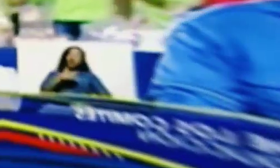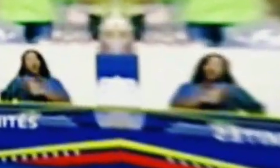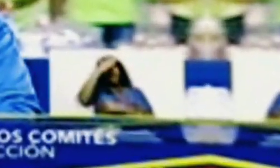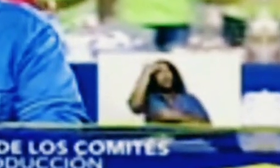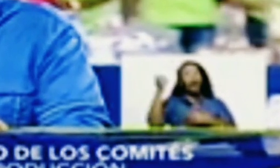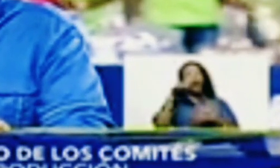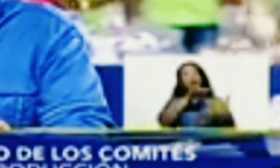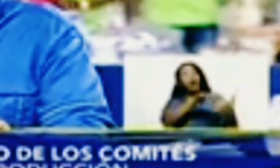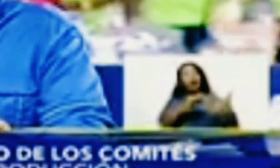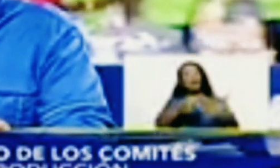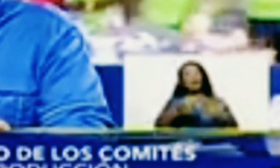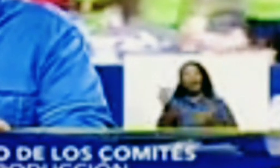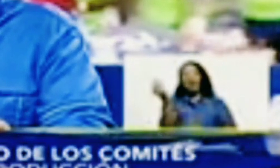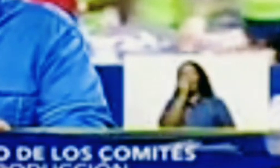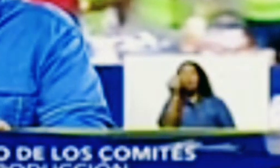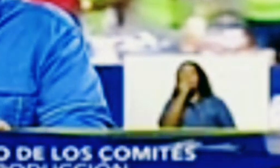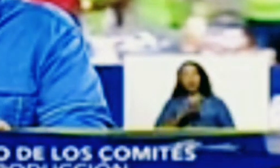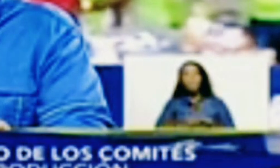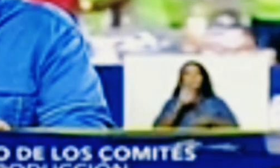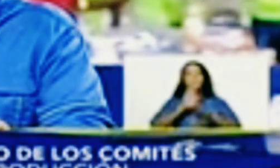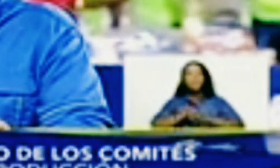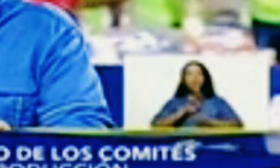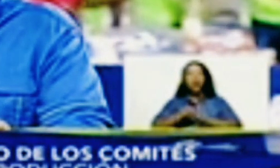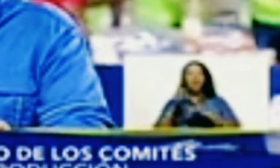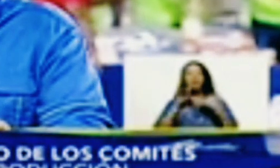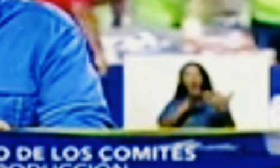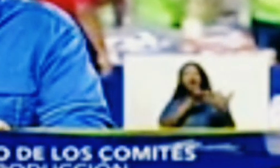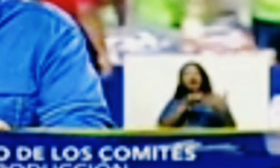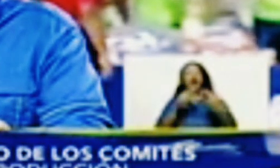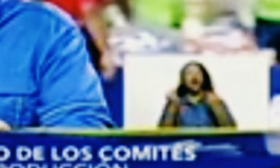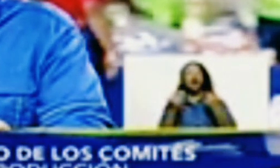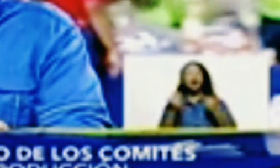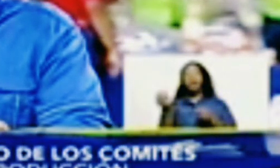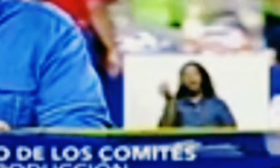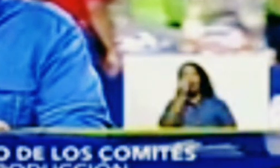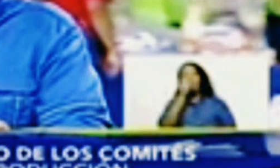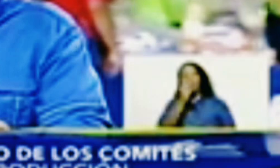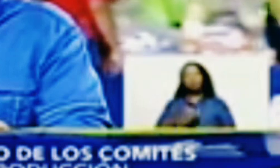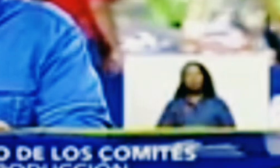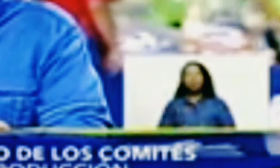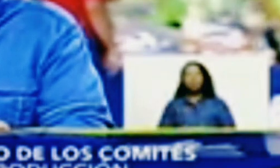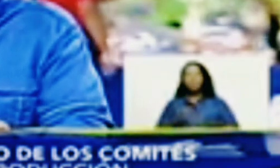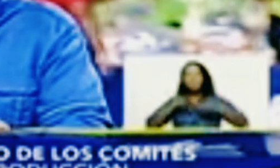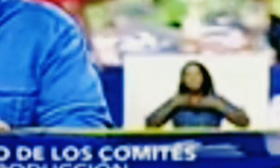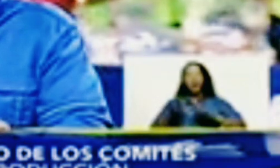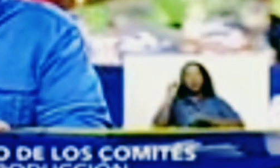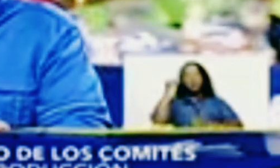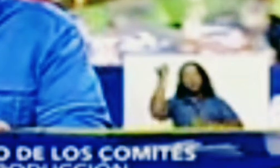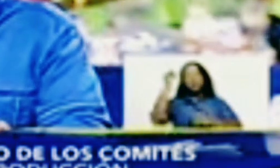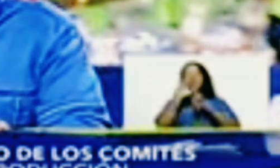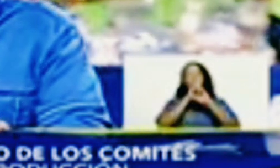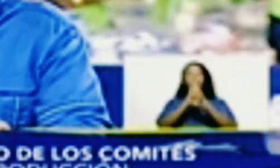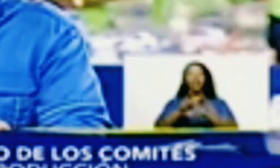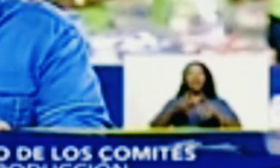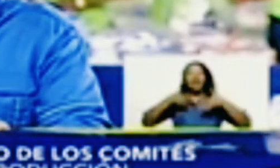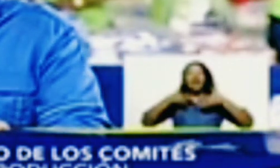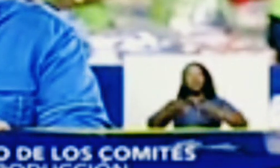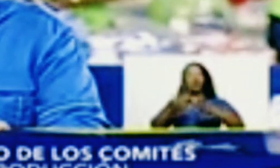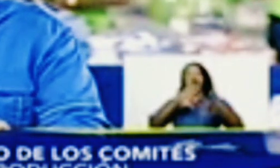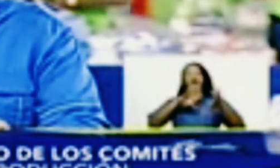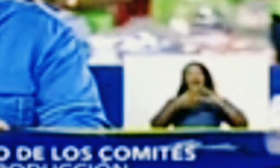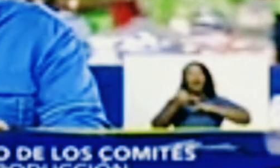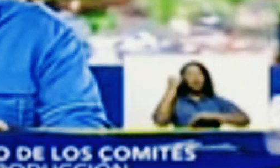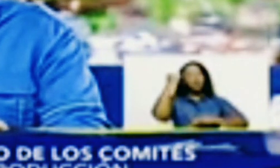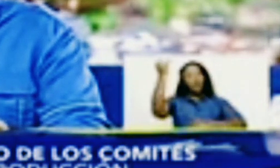país, apuntaba el comunicado. El mismo viernes, en medio de un acto transmitido por el canal del Estado, Maduro llamó a los ministros de su gabinete